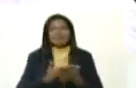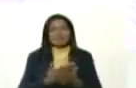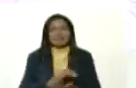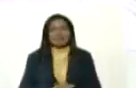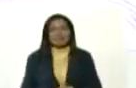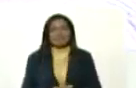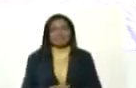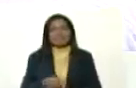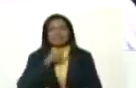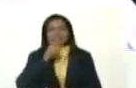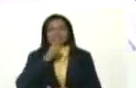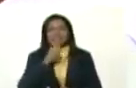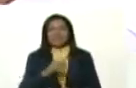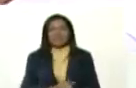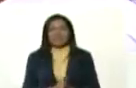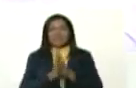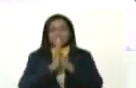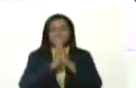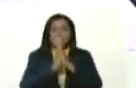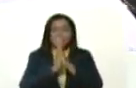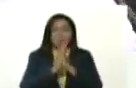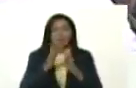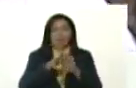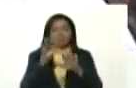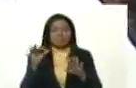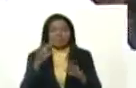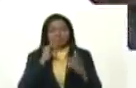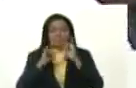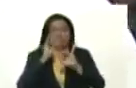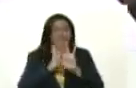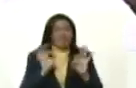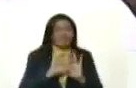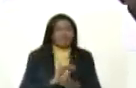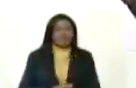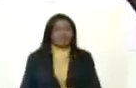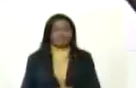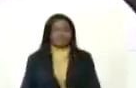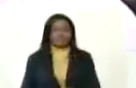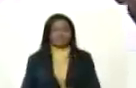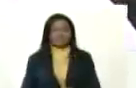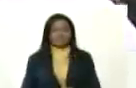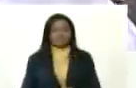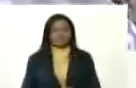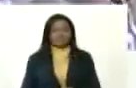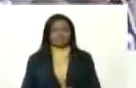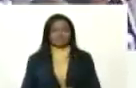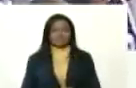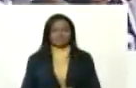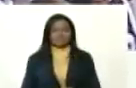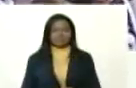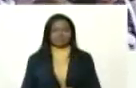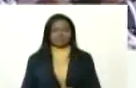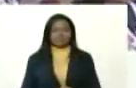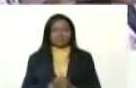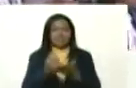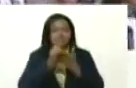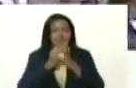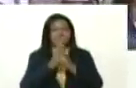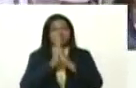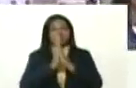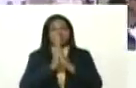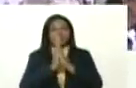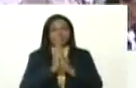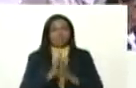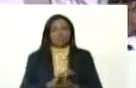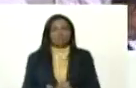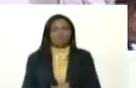el micrófono. No la van a dejar. Mi proceso. Vas a tener que ayudarlo tú. Eso, mientras tú le haces